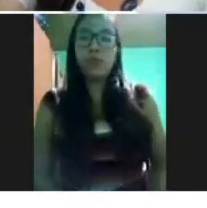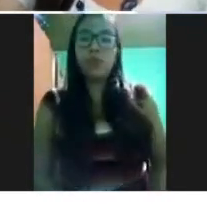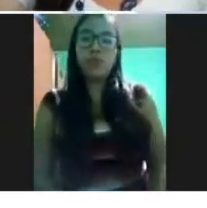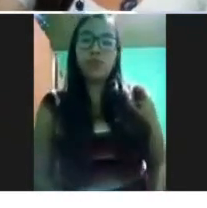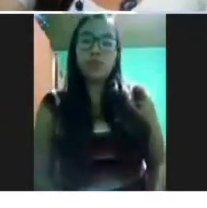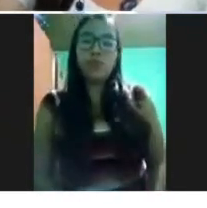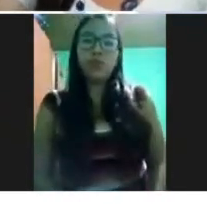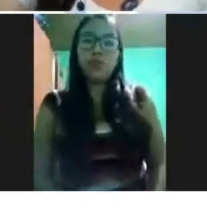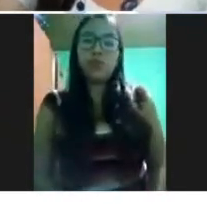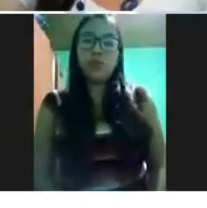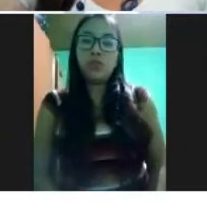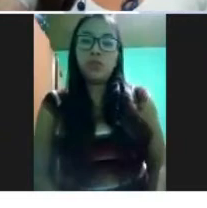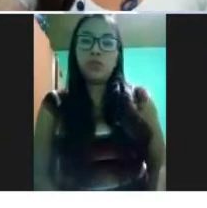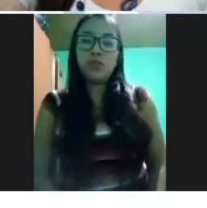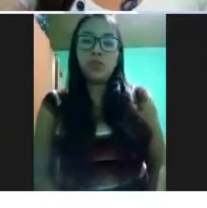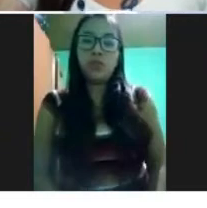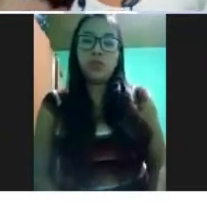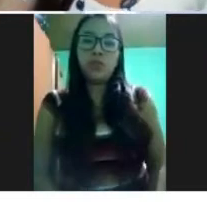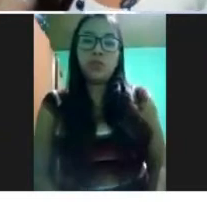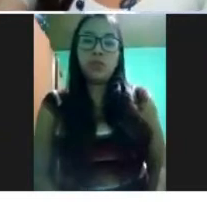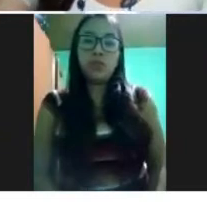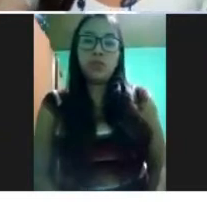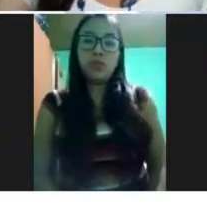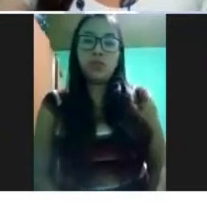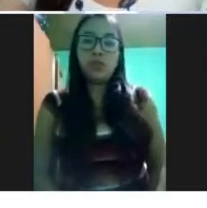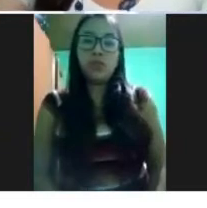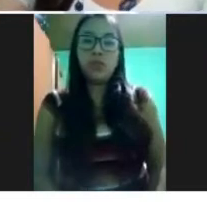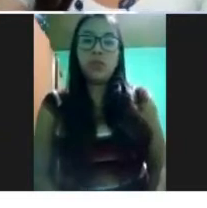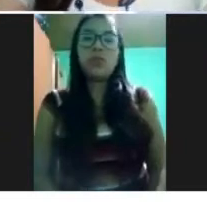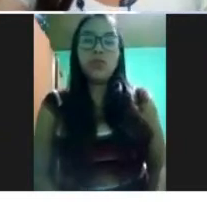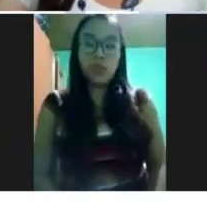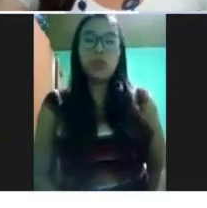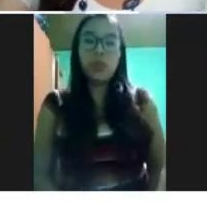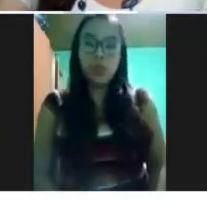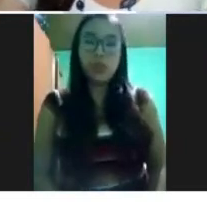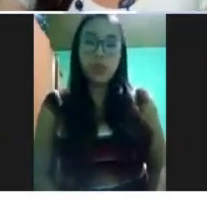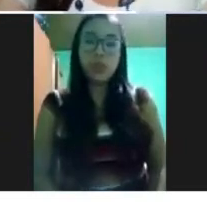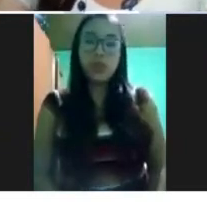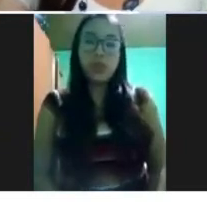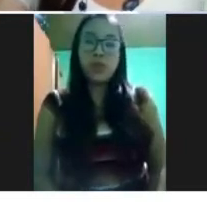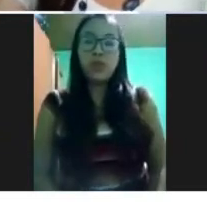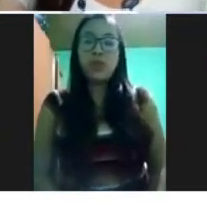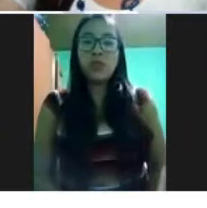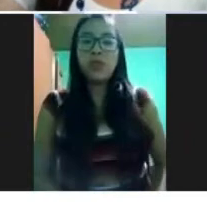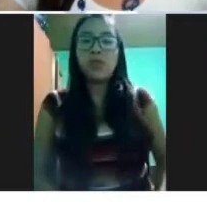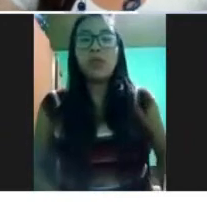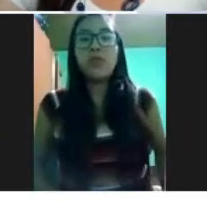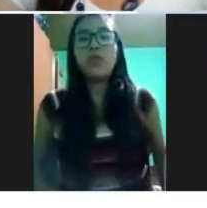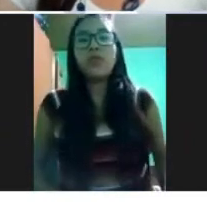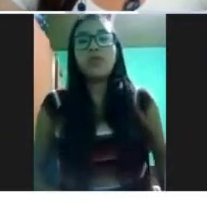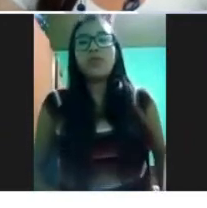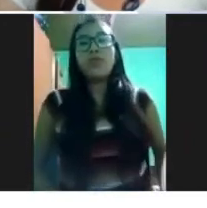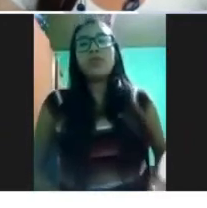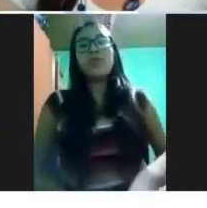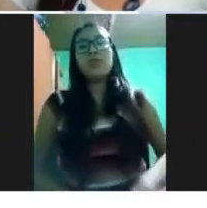sí, es como que lo que resalta, ¿verdad?, el sistema de salud, porque, por ejemplo, empezamos con que las personas no